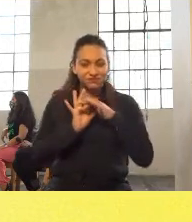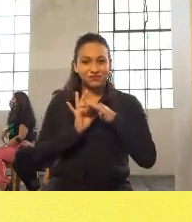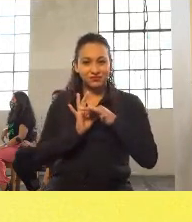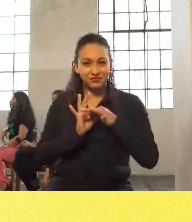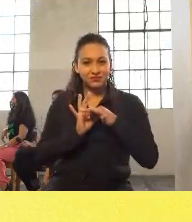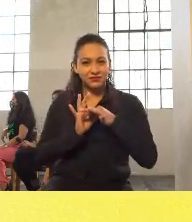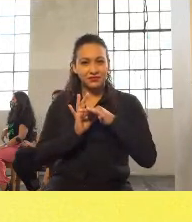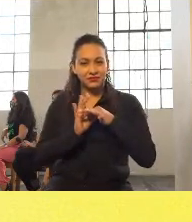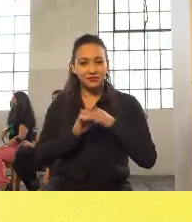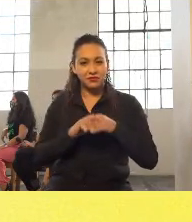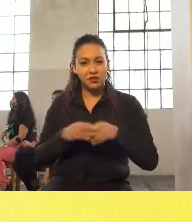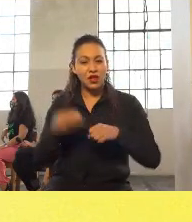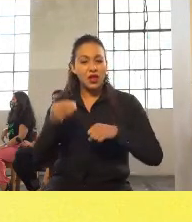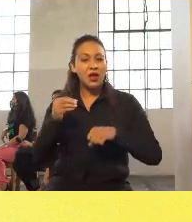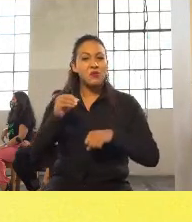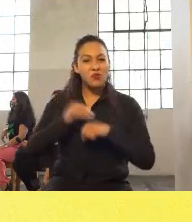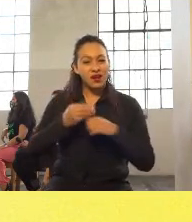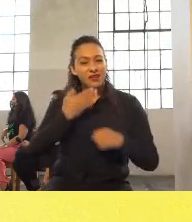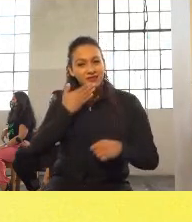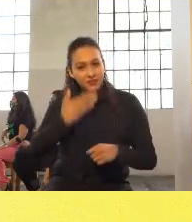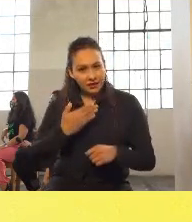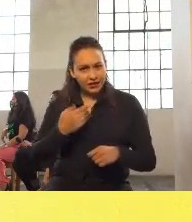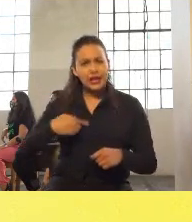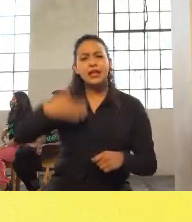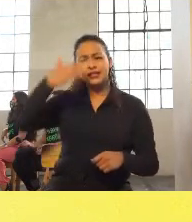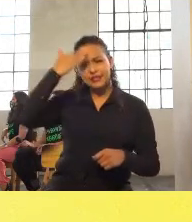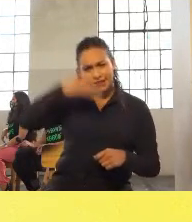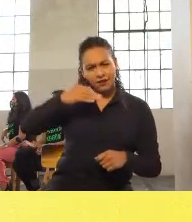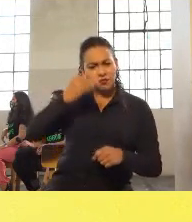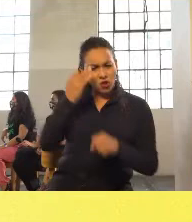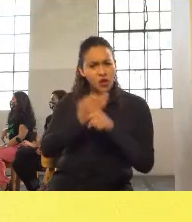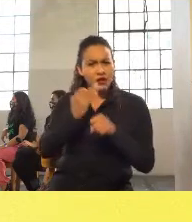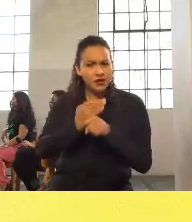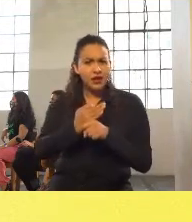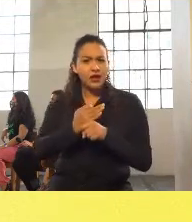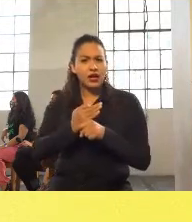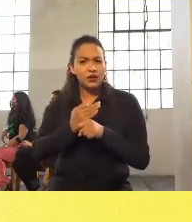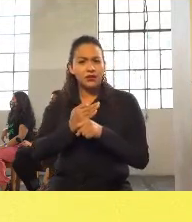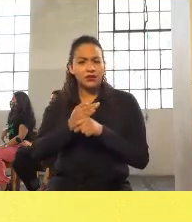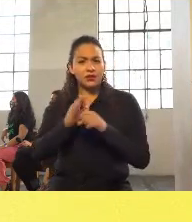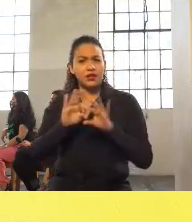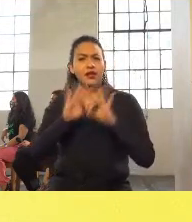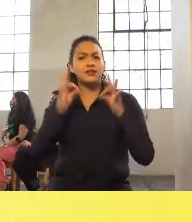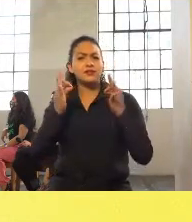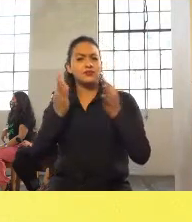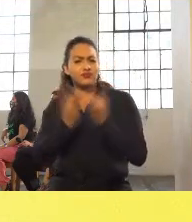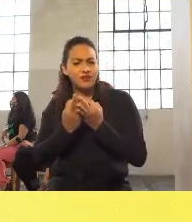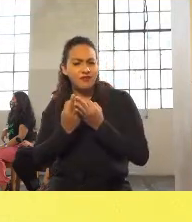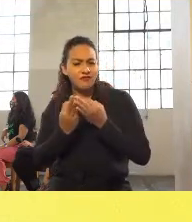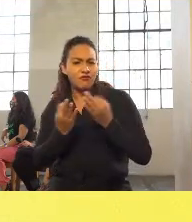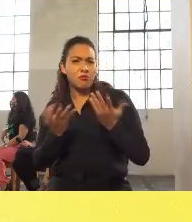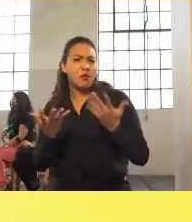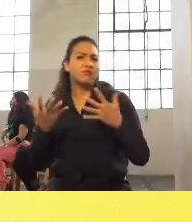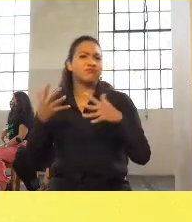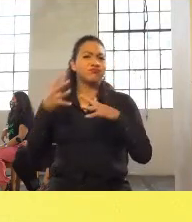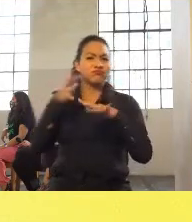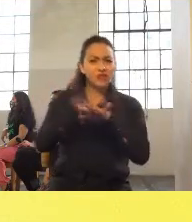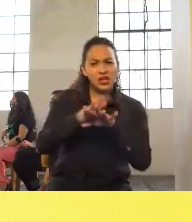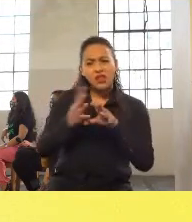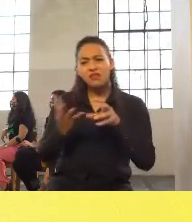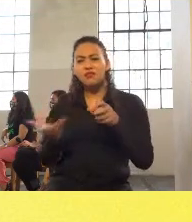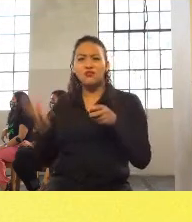hubiera ningún tipo de disrupción. Sabemos que somos parte de esta disrupción. Nos ponemos la camiseta y estamos como, pues